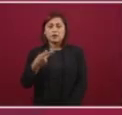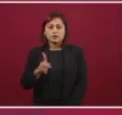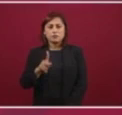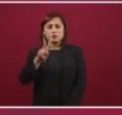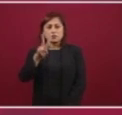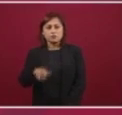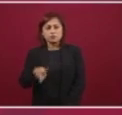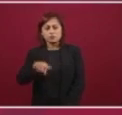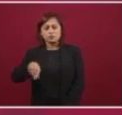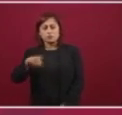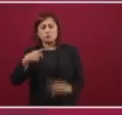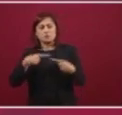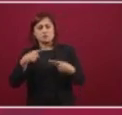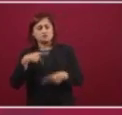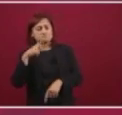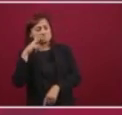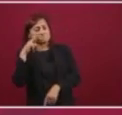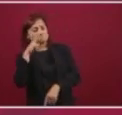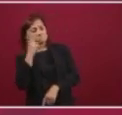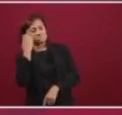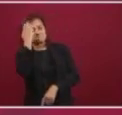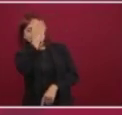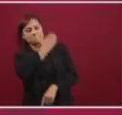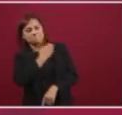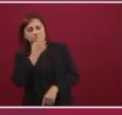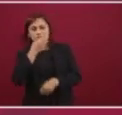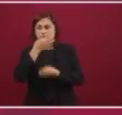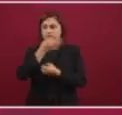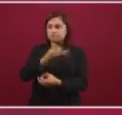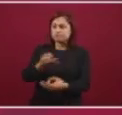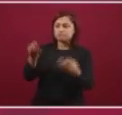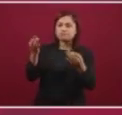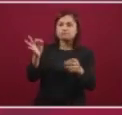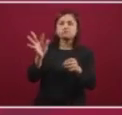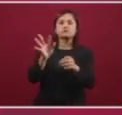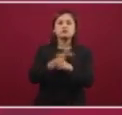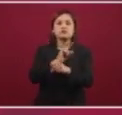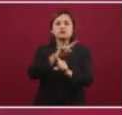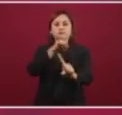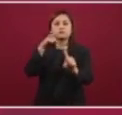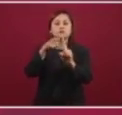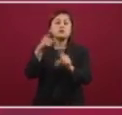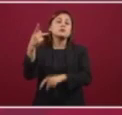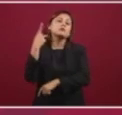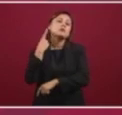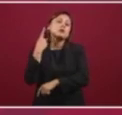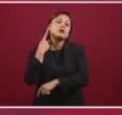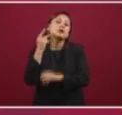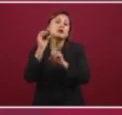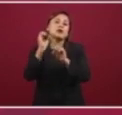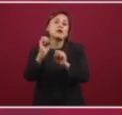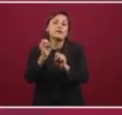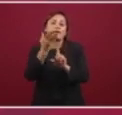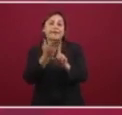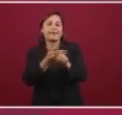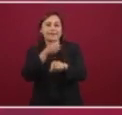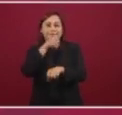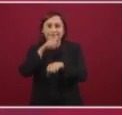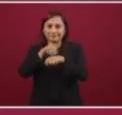políticas o publicitarias. Entonces hay que ver eso con